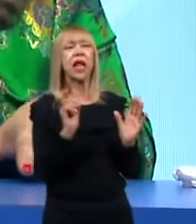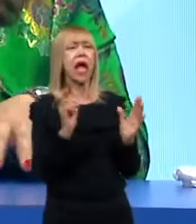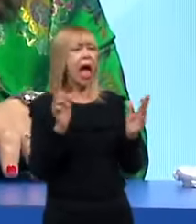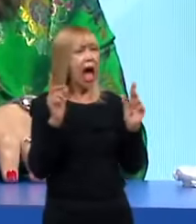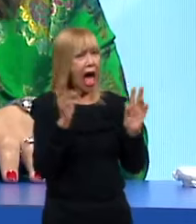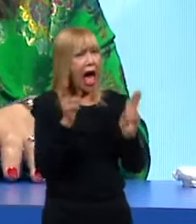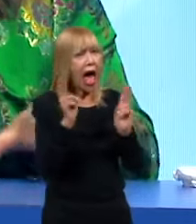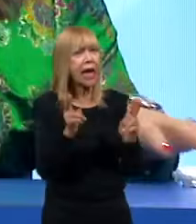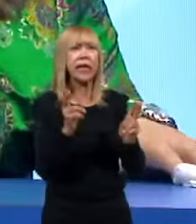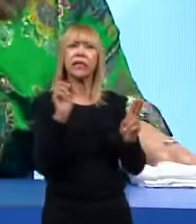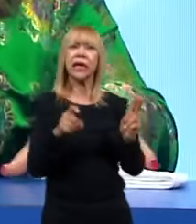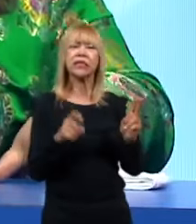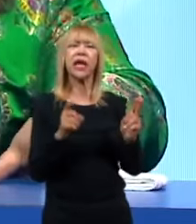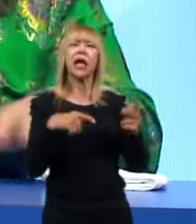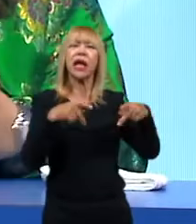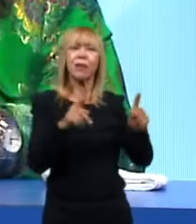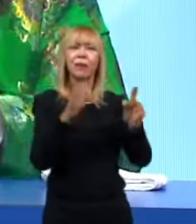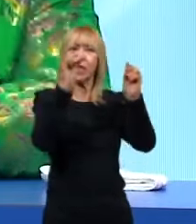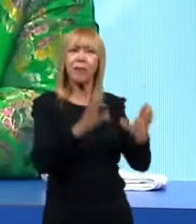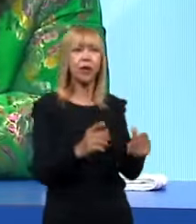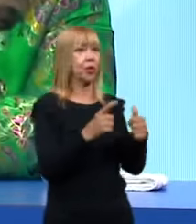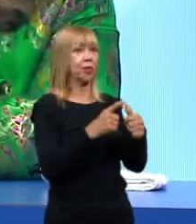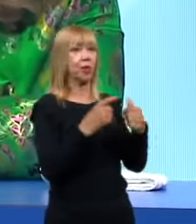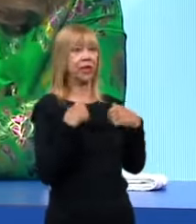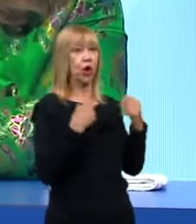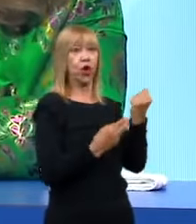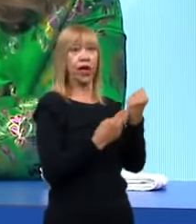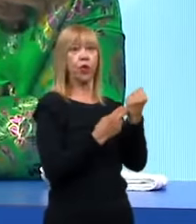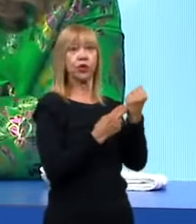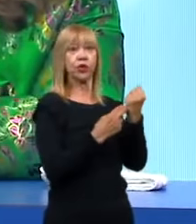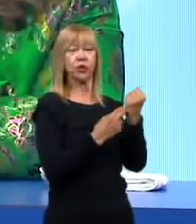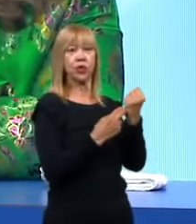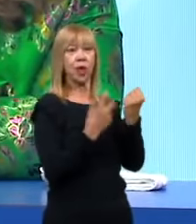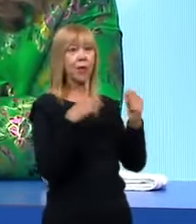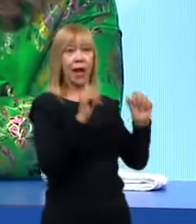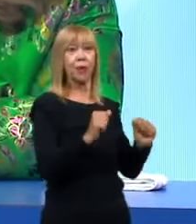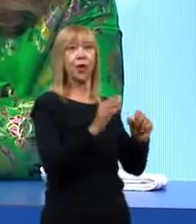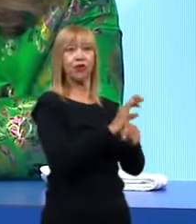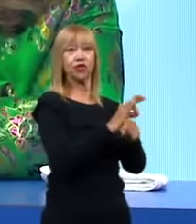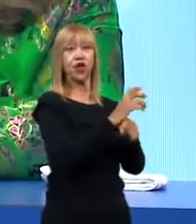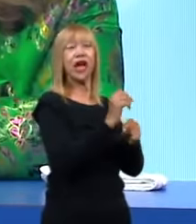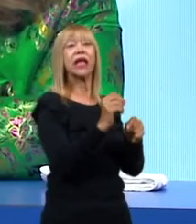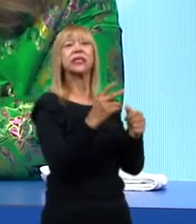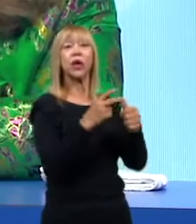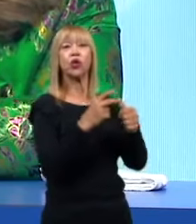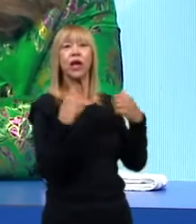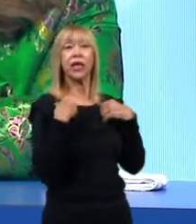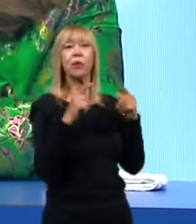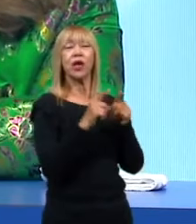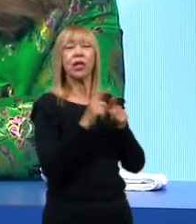ágil, tiene que ser uno donde le permita al maestro, primero, tener los recursos para poder operar, y segundo, que